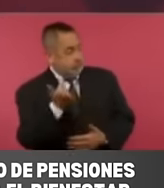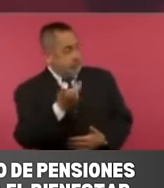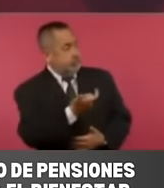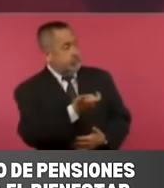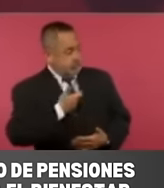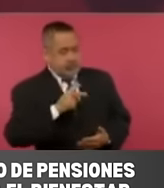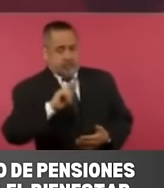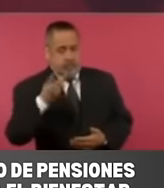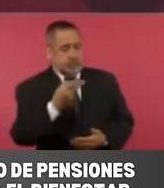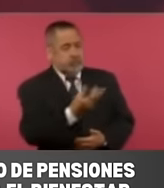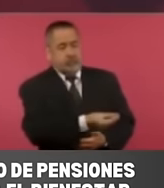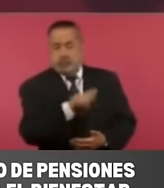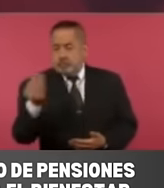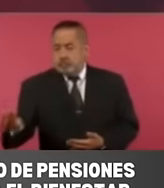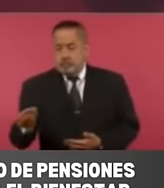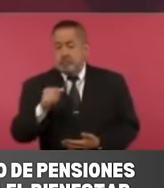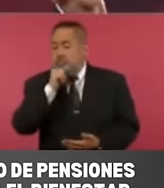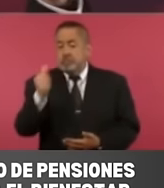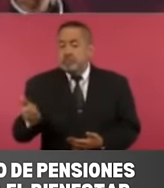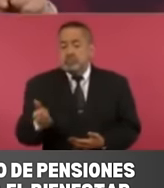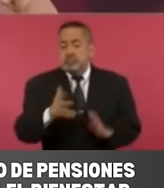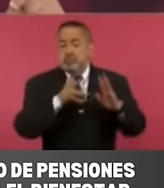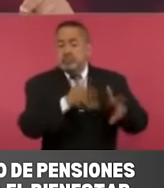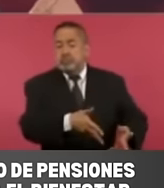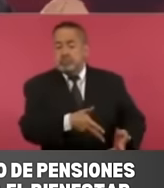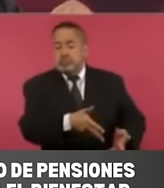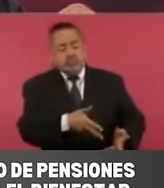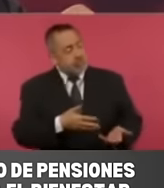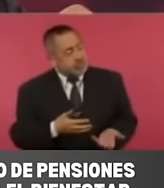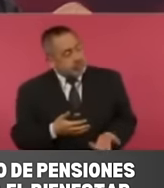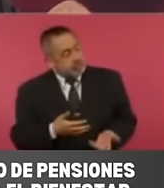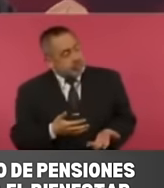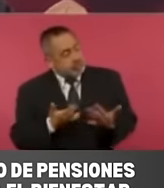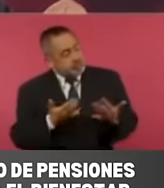y ya está establecido por ley que tienen que devolver ese dinero